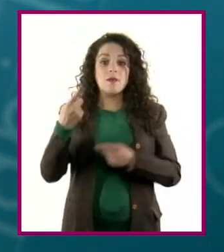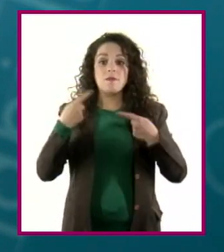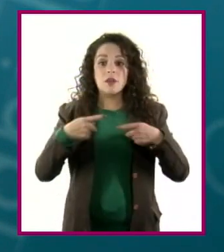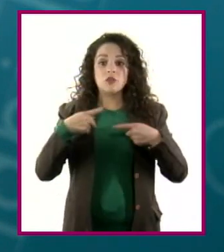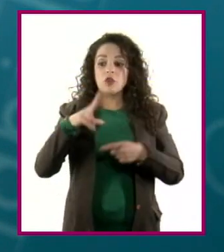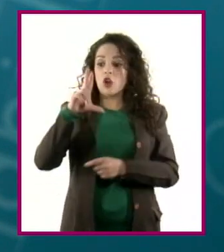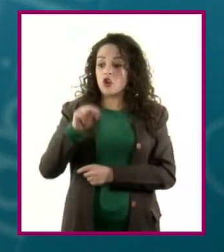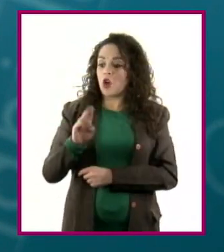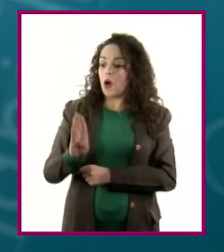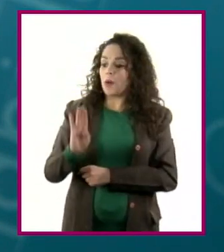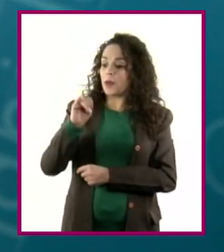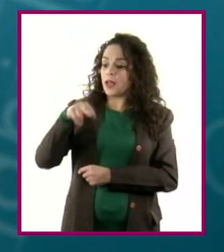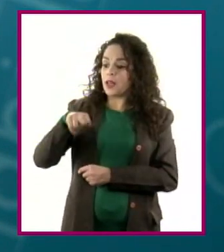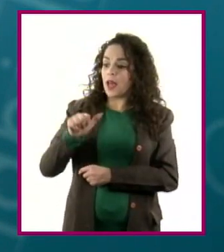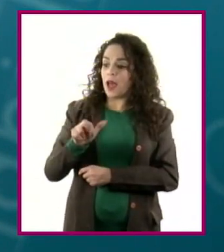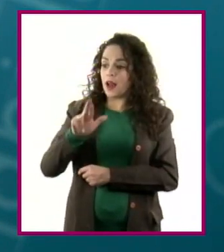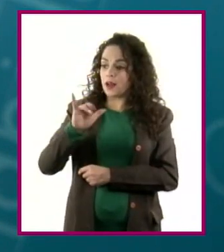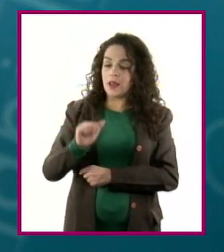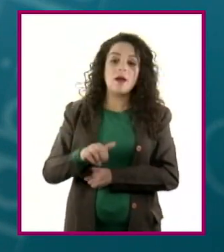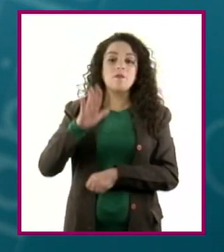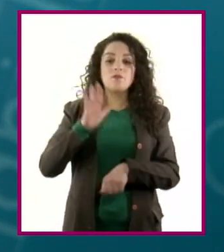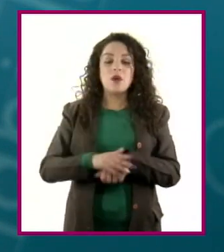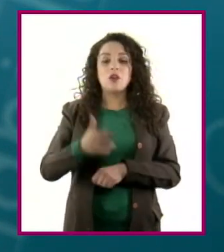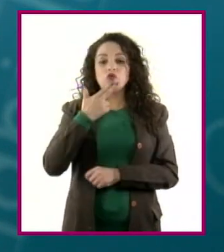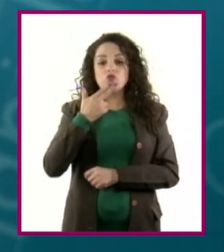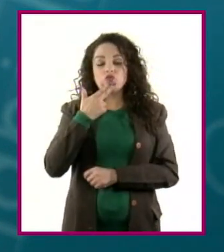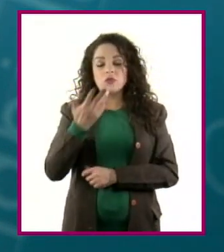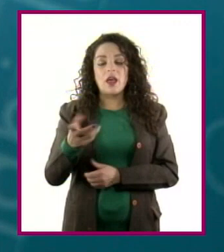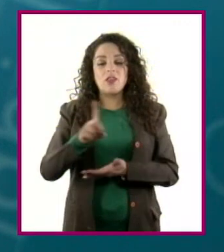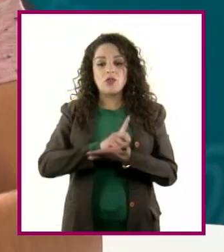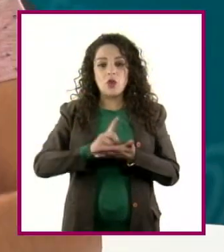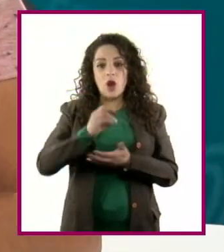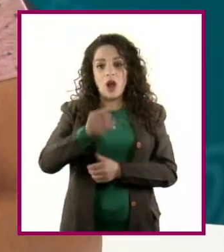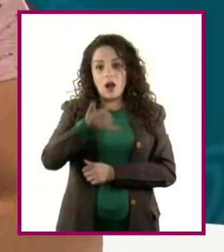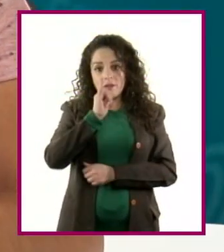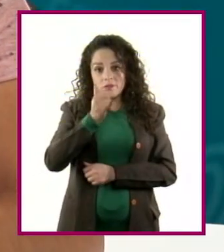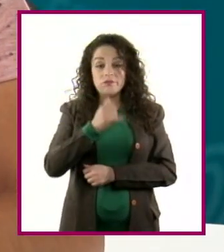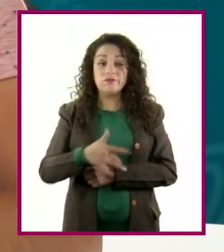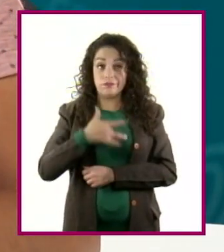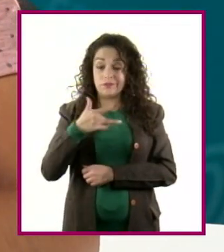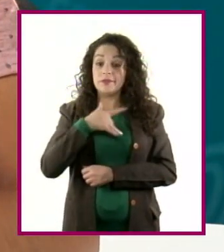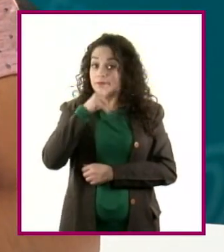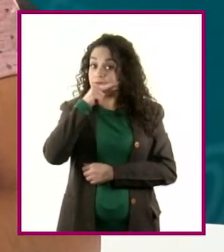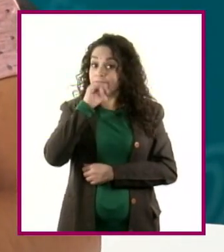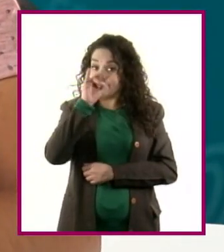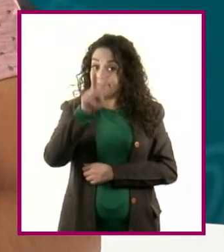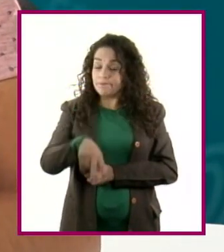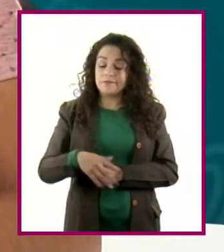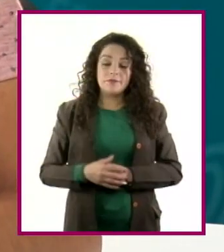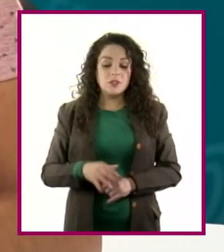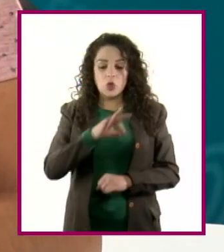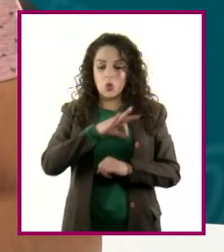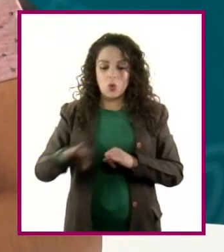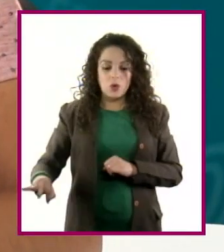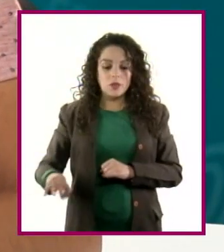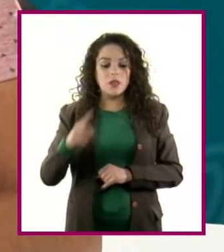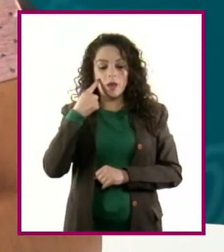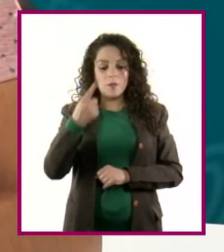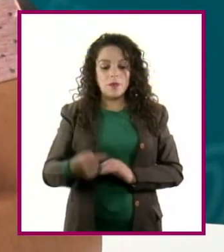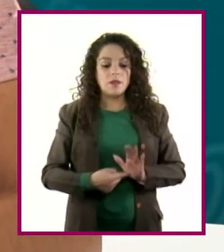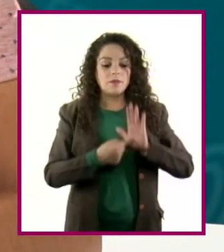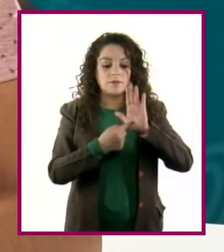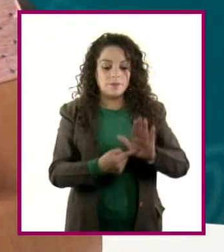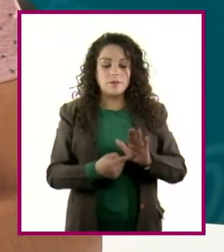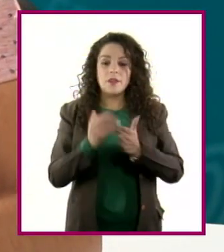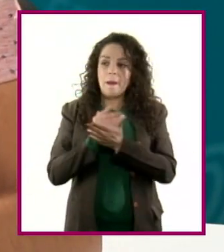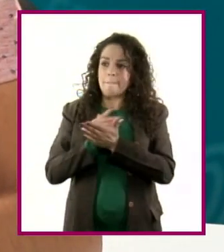El aumento de consumo de sustancias también resultó preocupante. Por último, los resultados muestran un incremento tanto en las